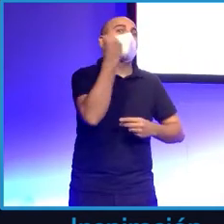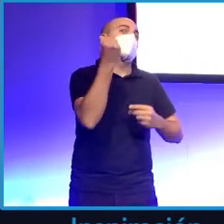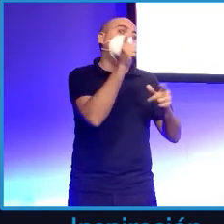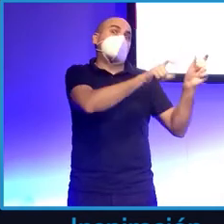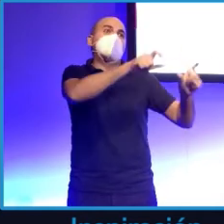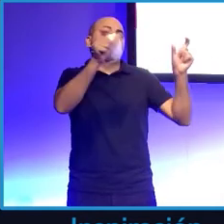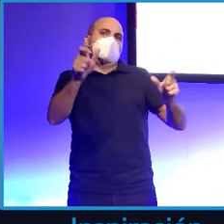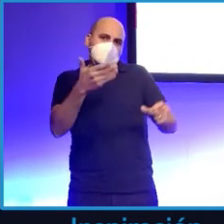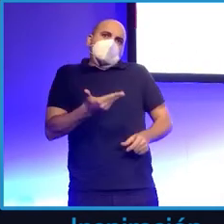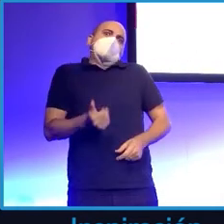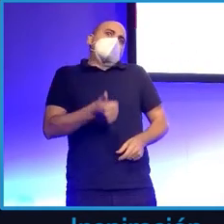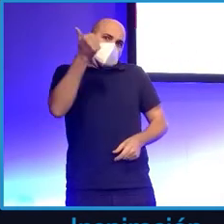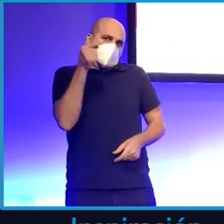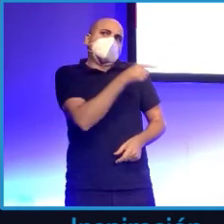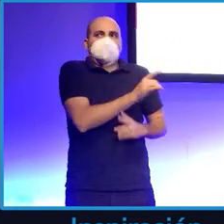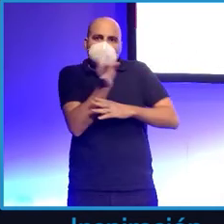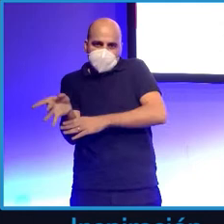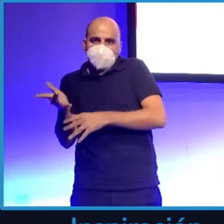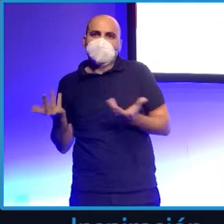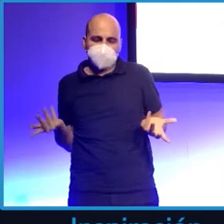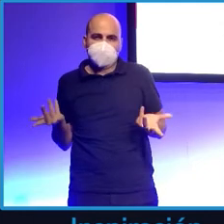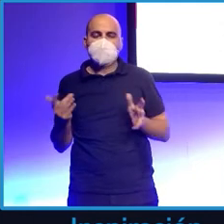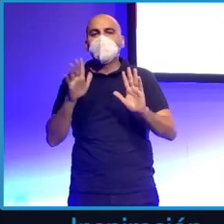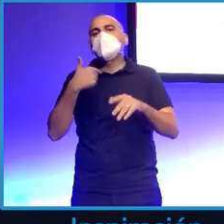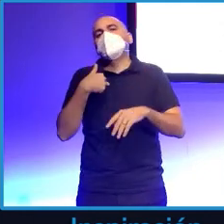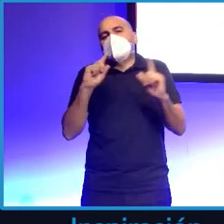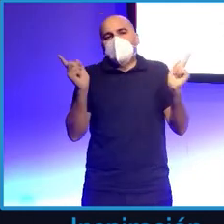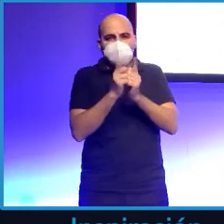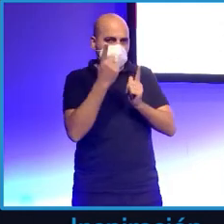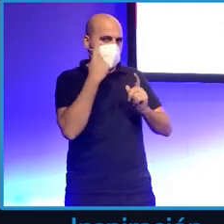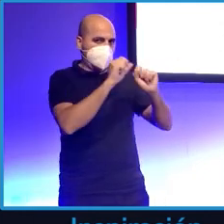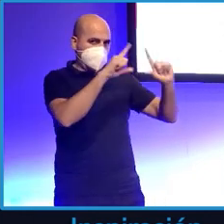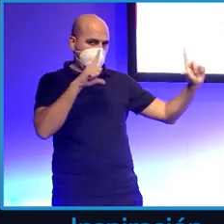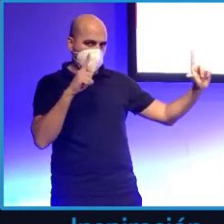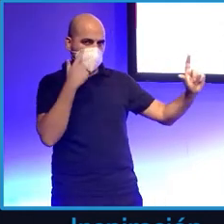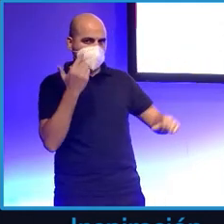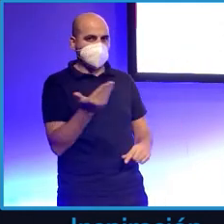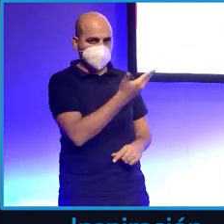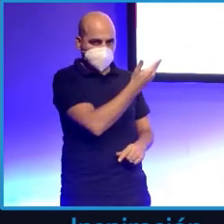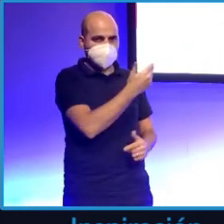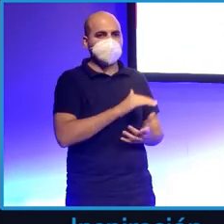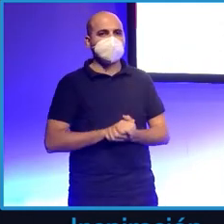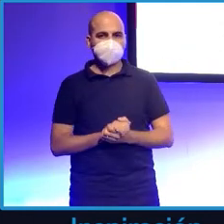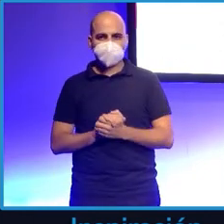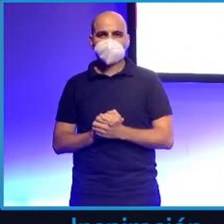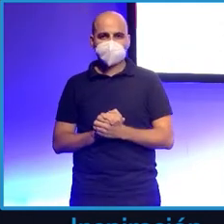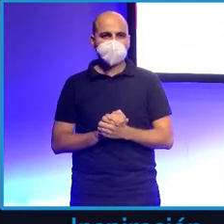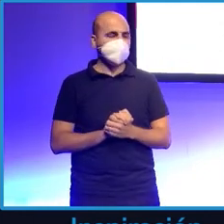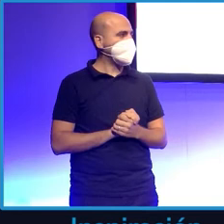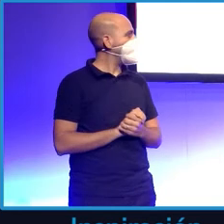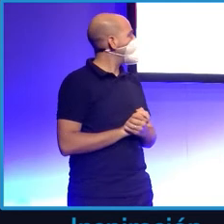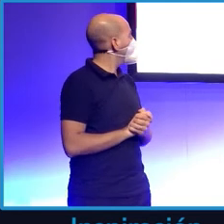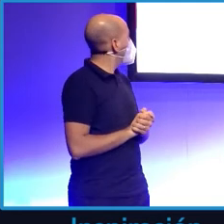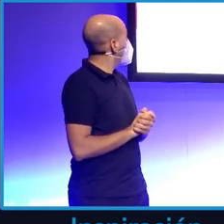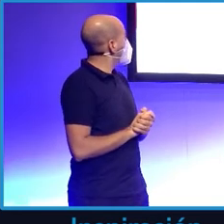poquito esta forma de simplificar no sino del tostón con la fórmula férrea es el plan de la página de es un factor que me dibujará y el 'dumping'